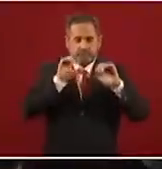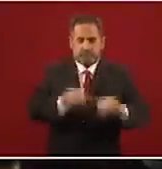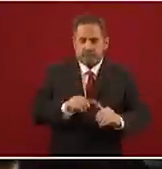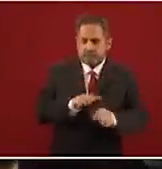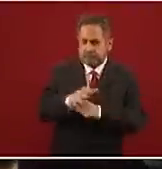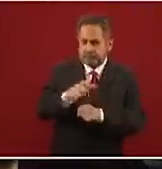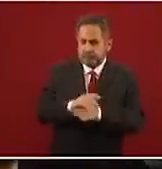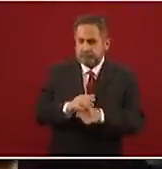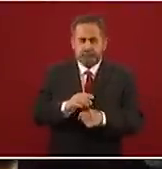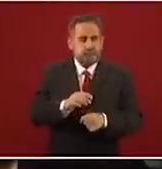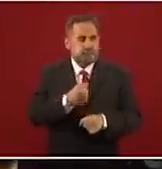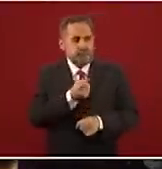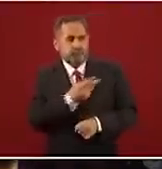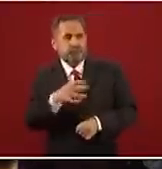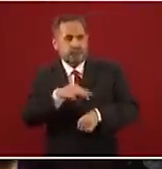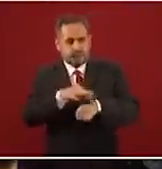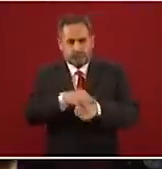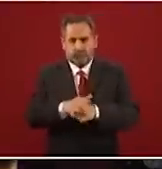Alejandro,